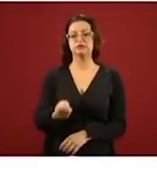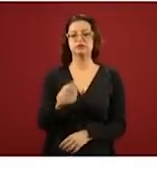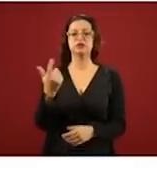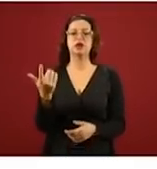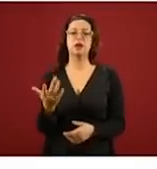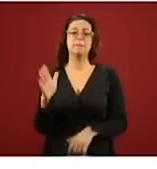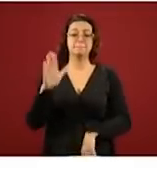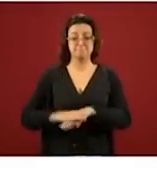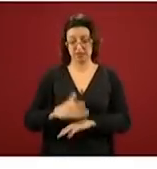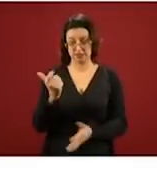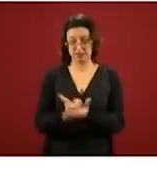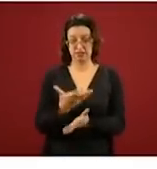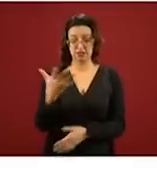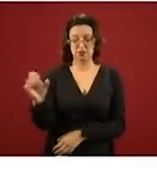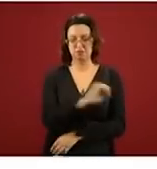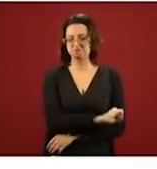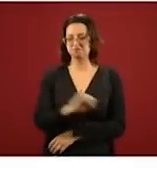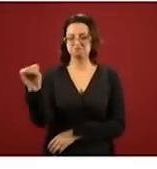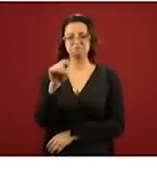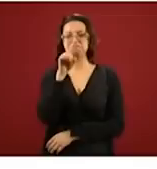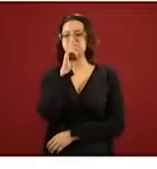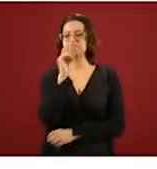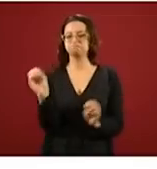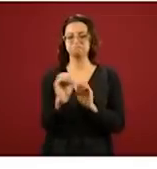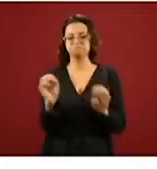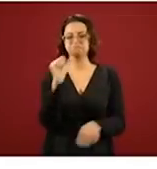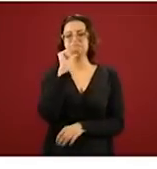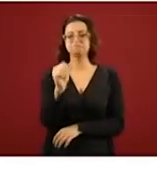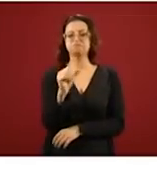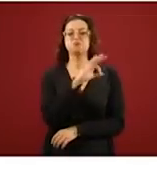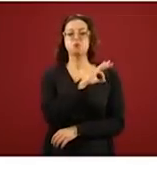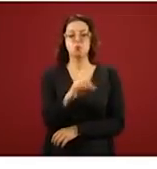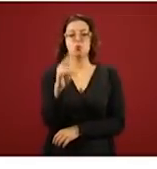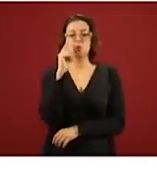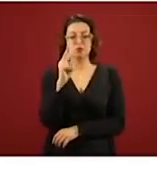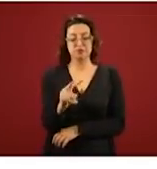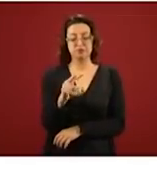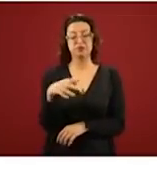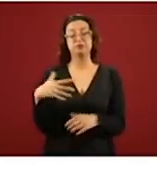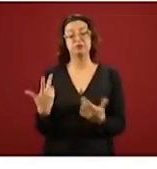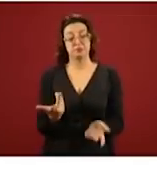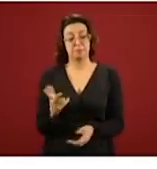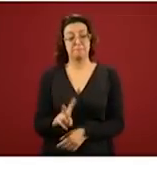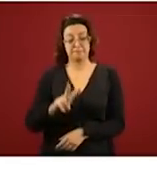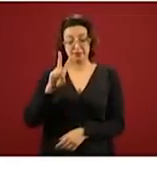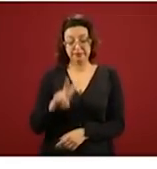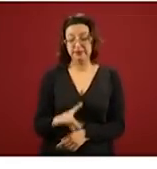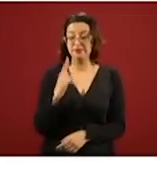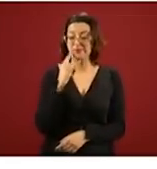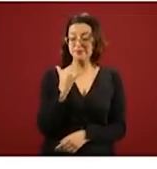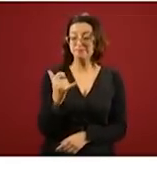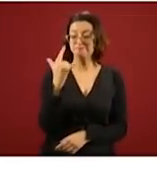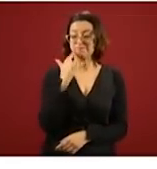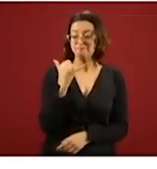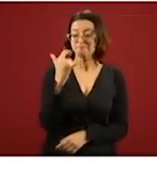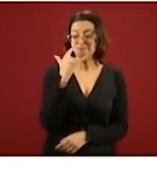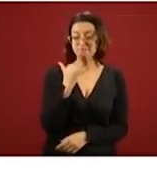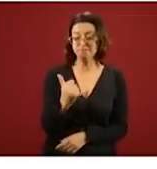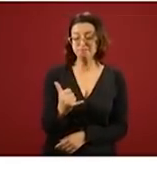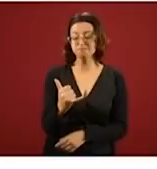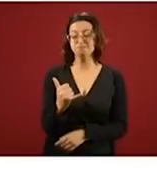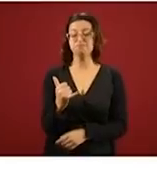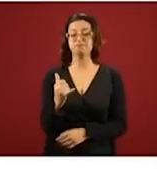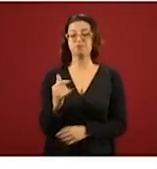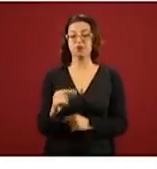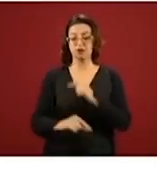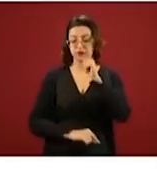los energéticos e incluso se puede ver que el esfuerzo hace que inicialmente hay una